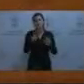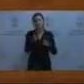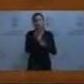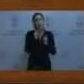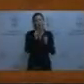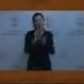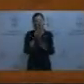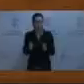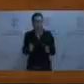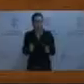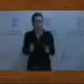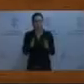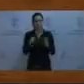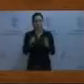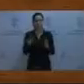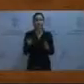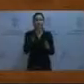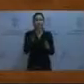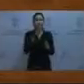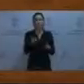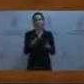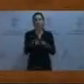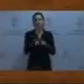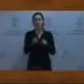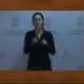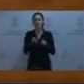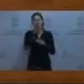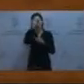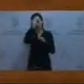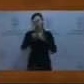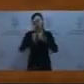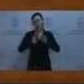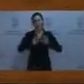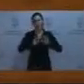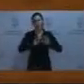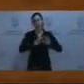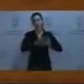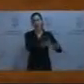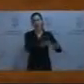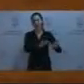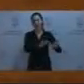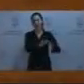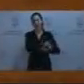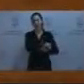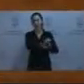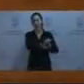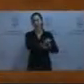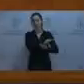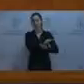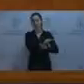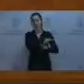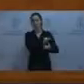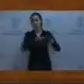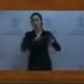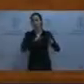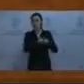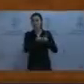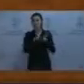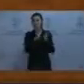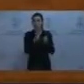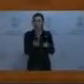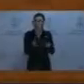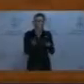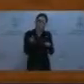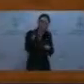tercer lugar, dejar languidecer y hacer un mantenimiento mínimo. Desde nuestro punto de vista, ni siquiera el mínimo necesario, ¿no?, de